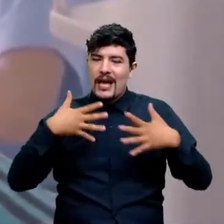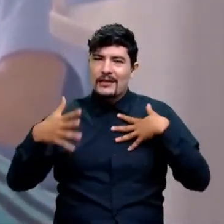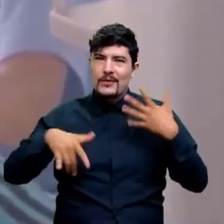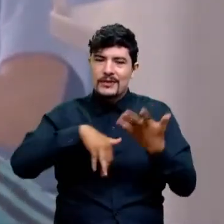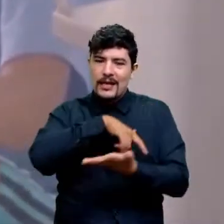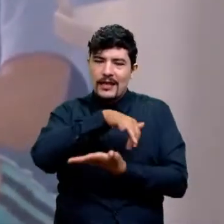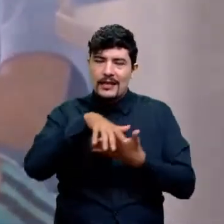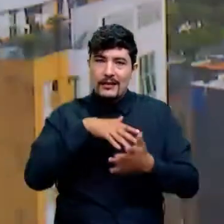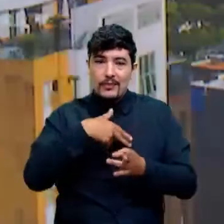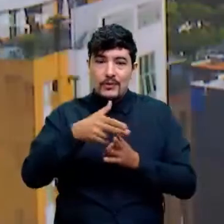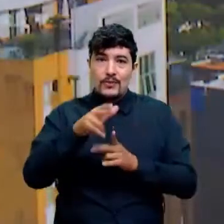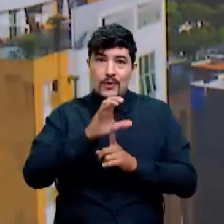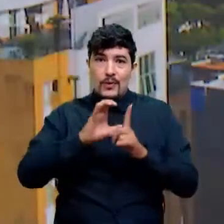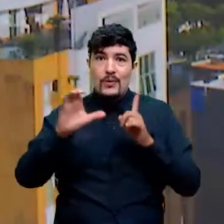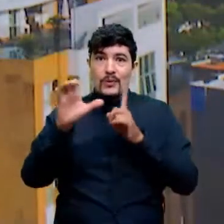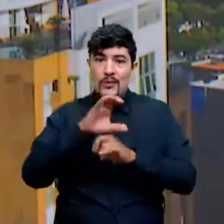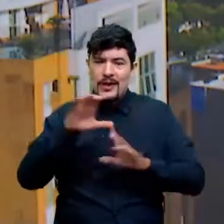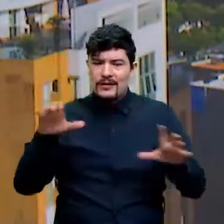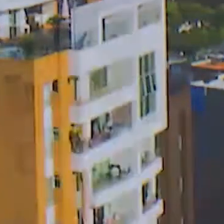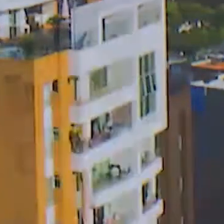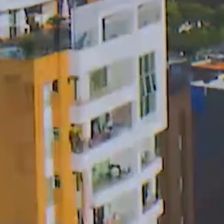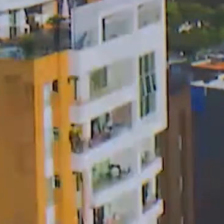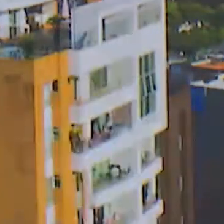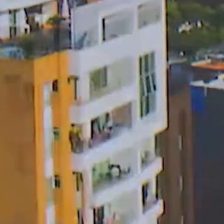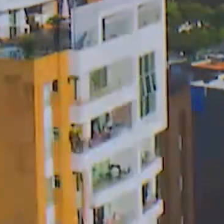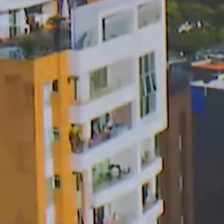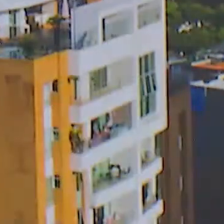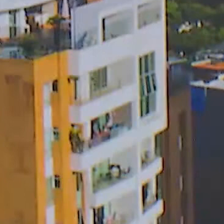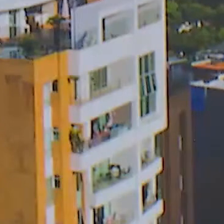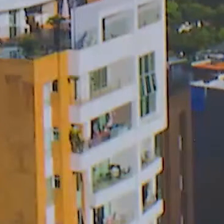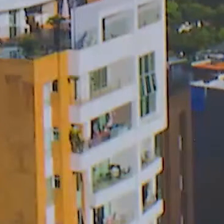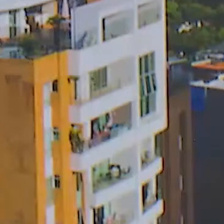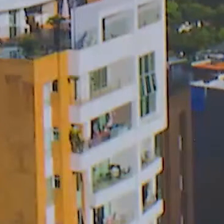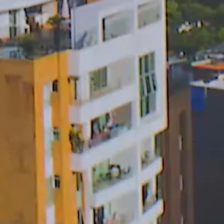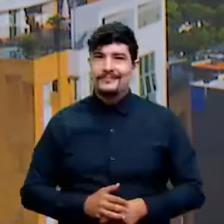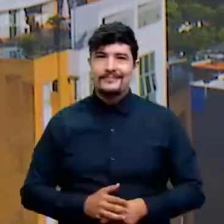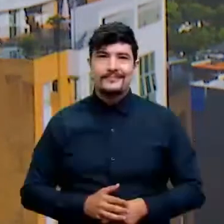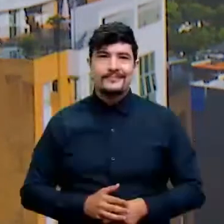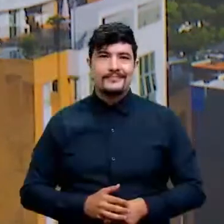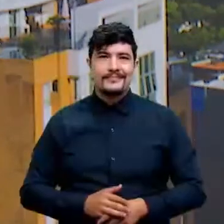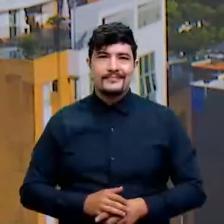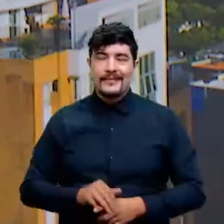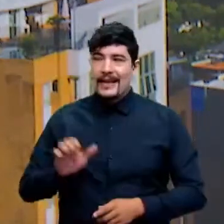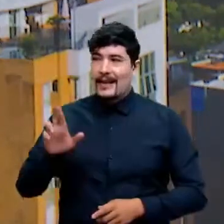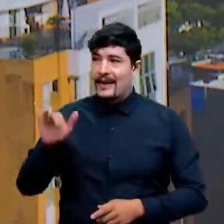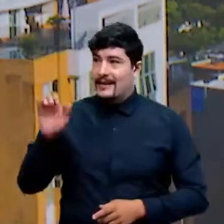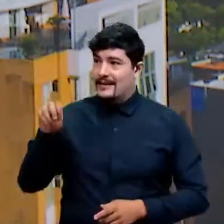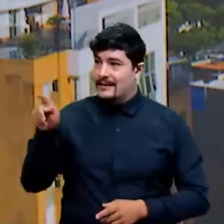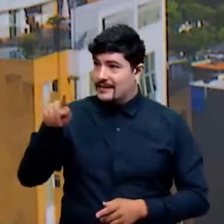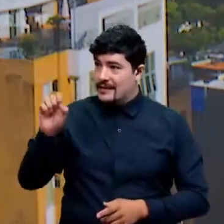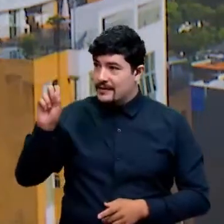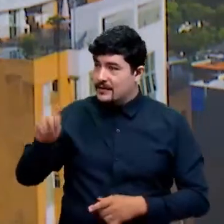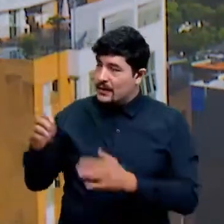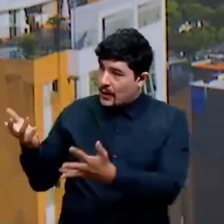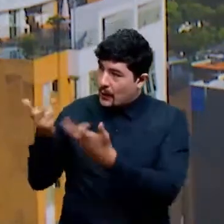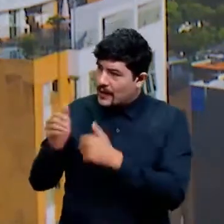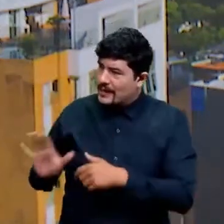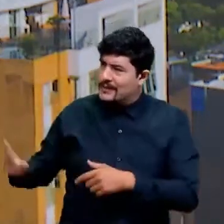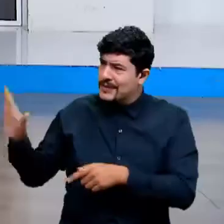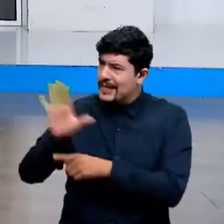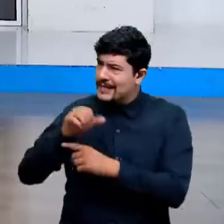una agenda cultural, por supuesto, muy nutrida. Bueno, Erickson, hablemos de que fueron ganadores de la convocatoria